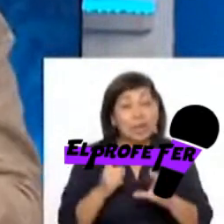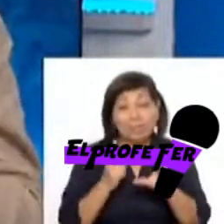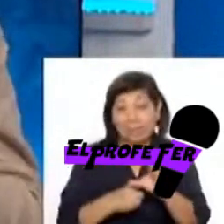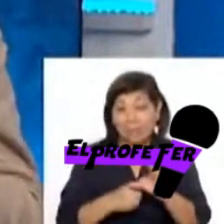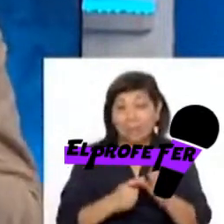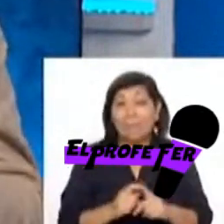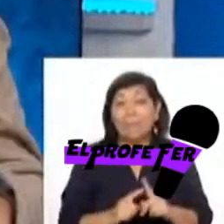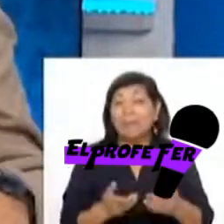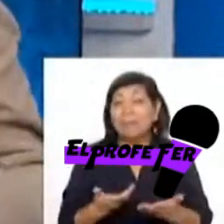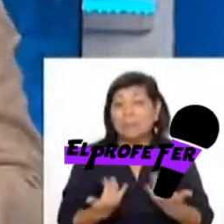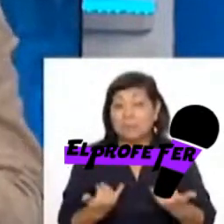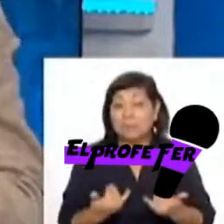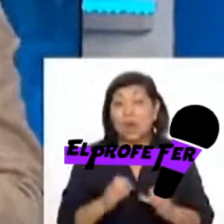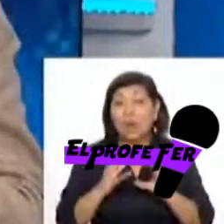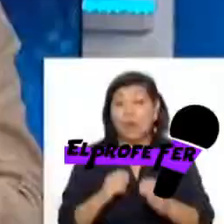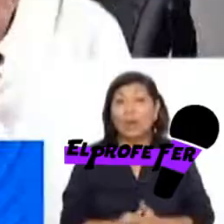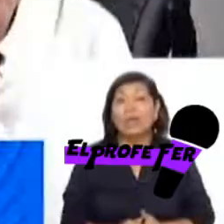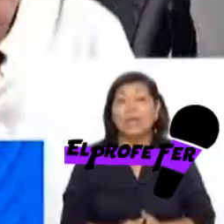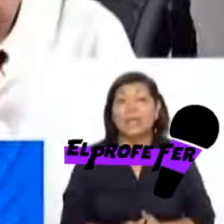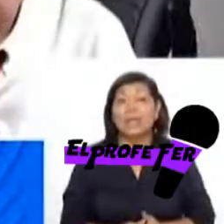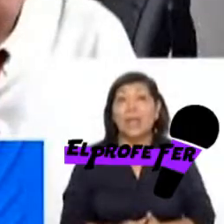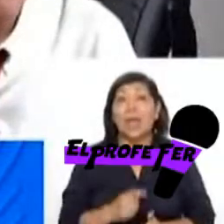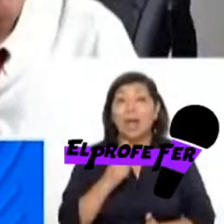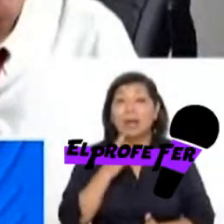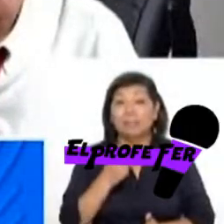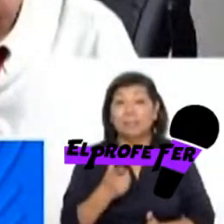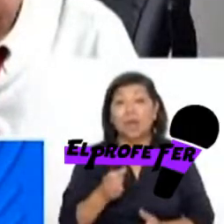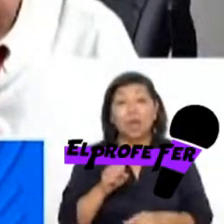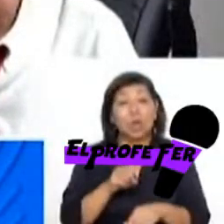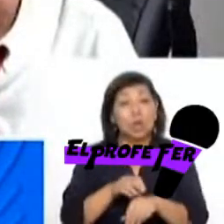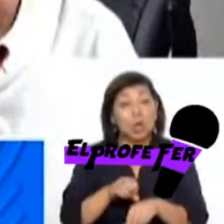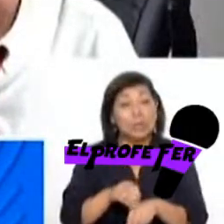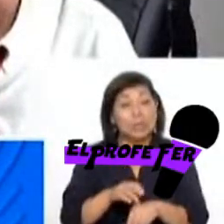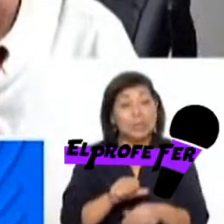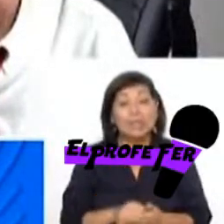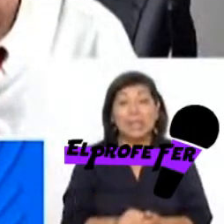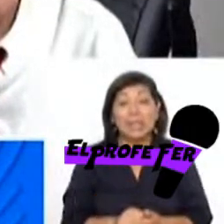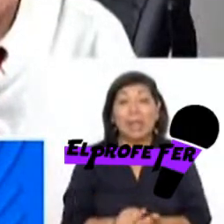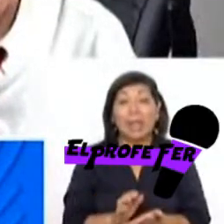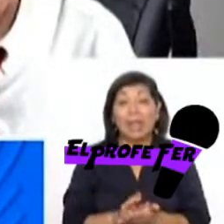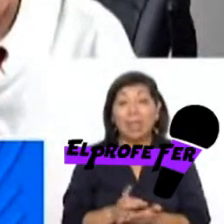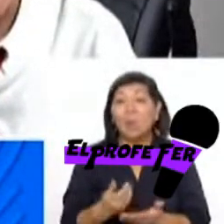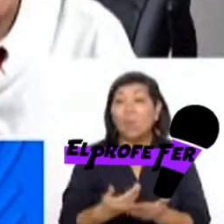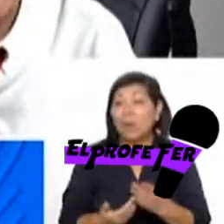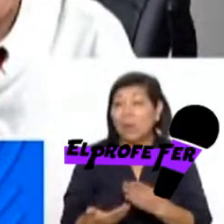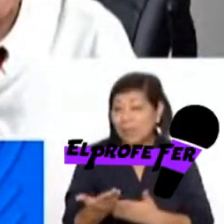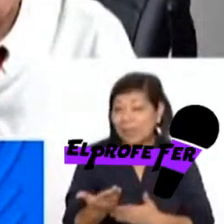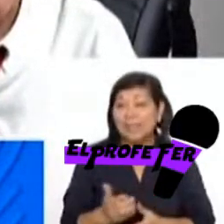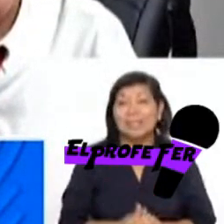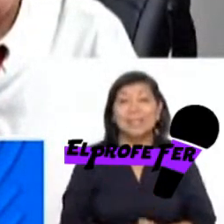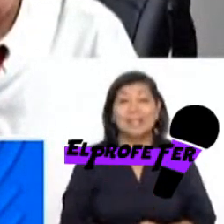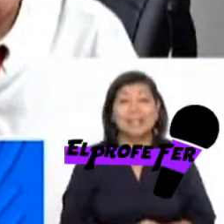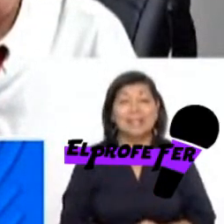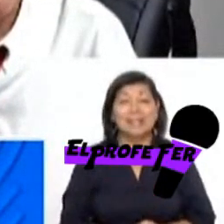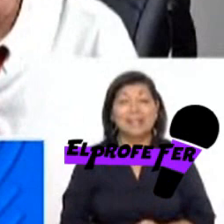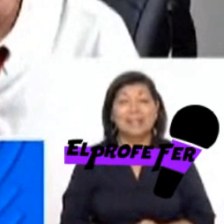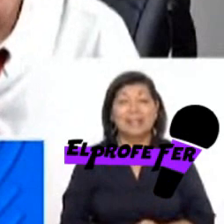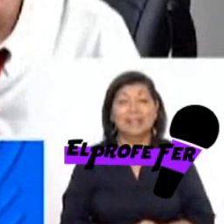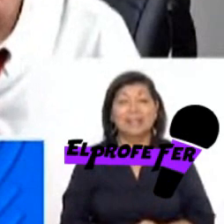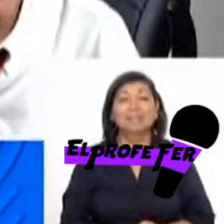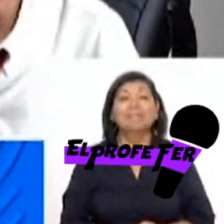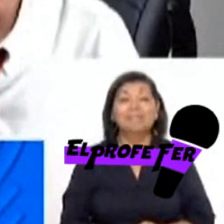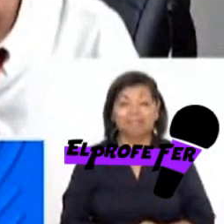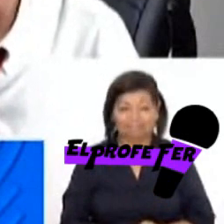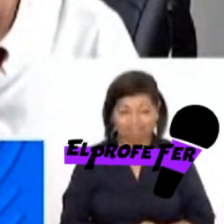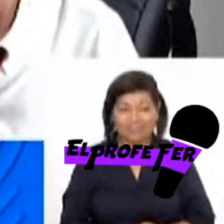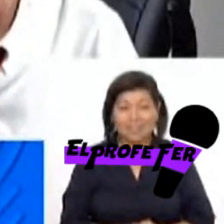escolar. Por este motivo vamos a conversar con el señor Luis Lezcano, presidente del Consejo Nacional de Educación. ¿Qué tal? ¿Cómo está? Muy buenos días. Buenos